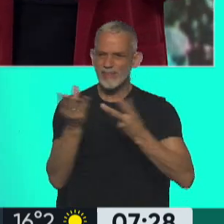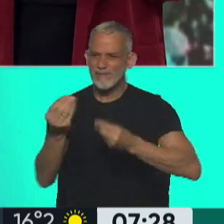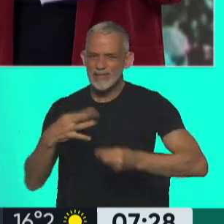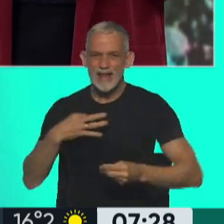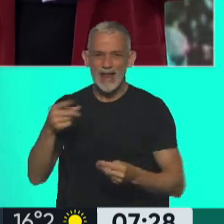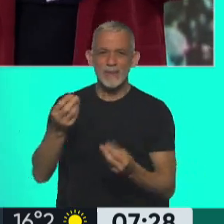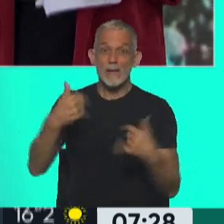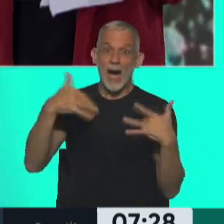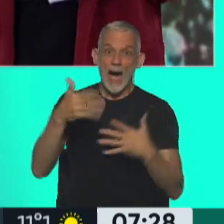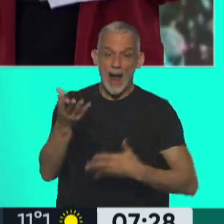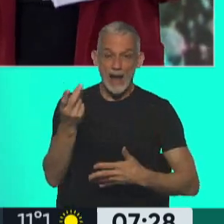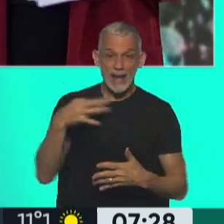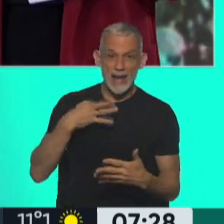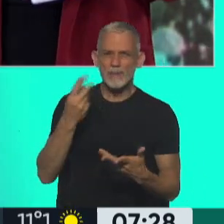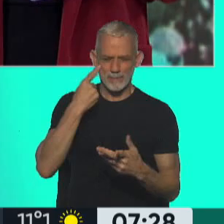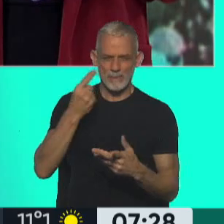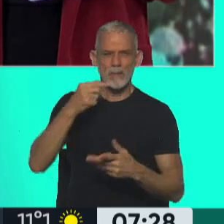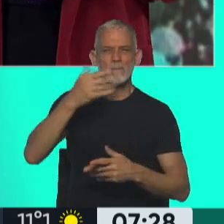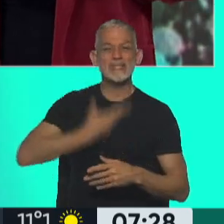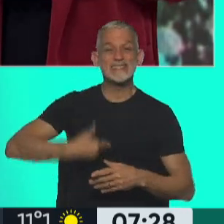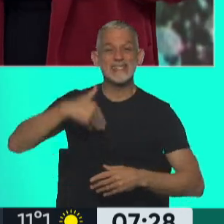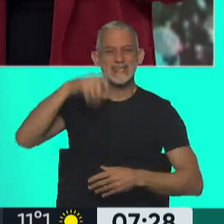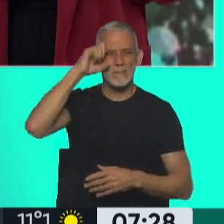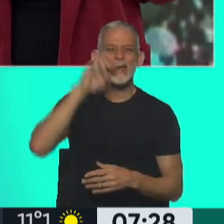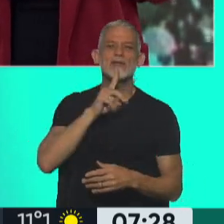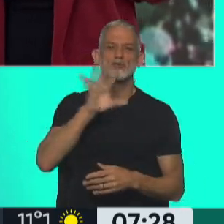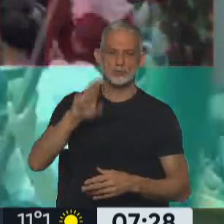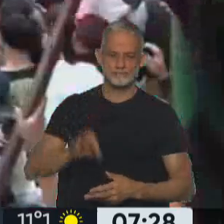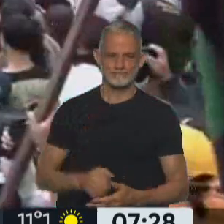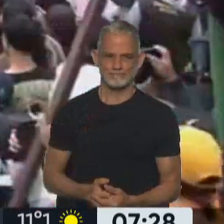este valor fundamental. ¿Escuchamos a Petro lo que decía? Dale, vamos a escuchar.